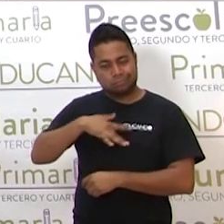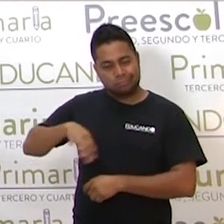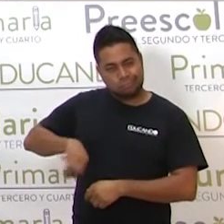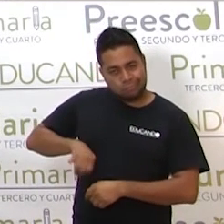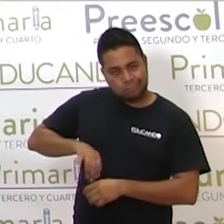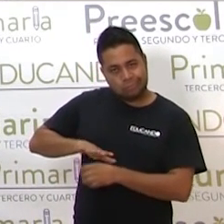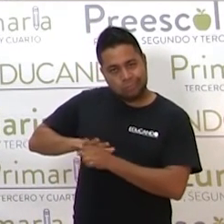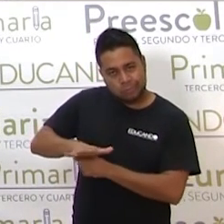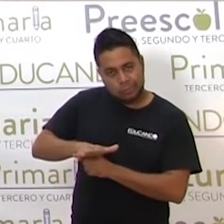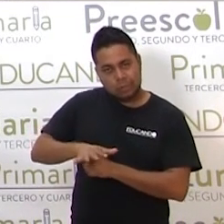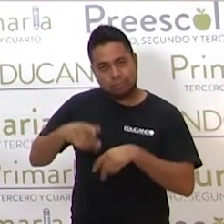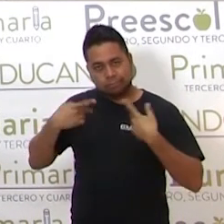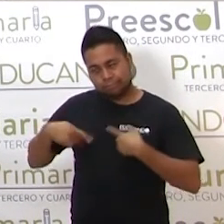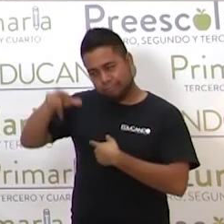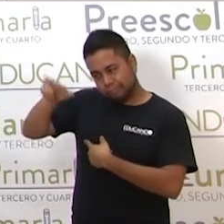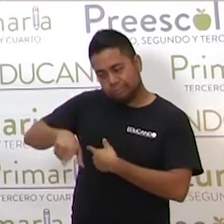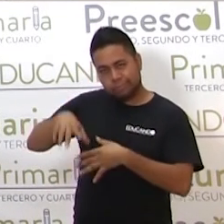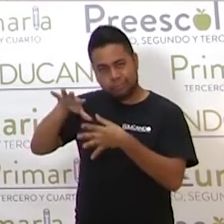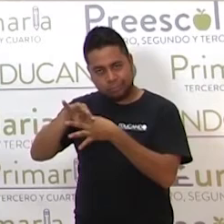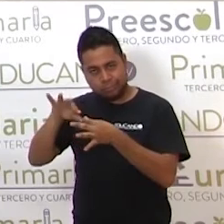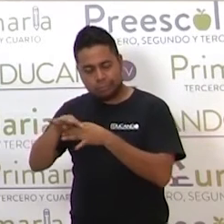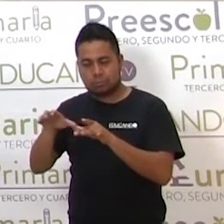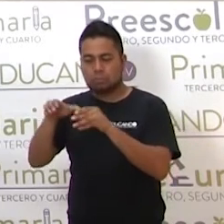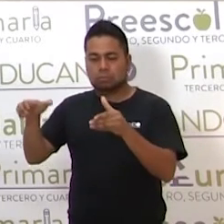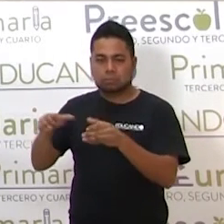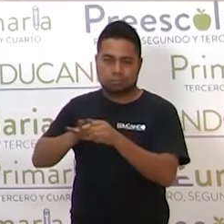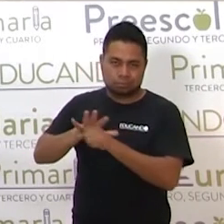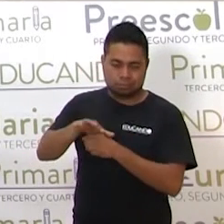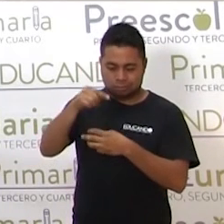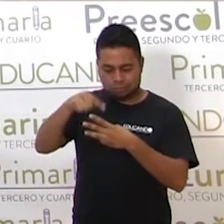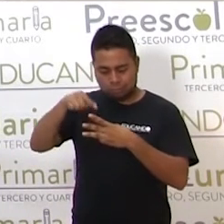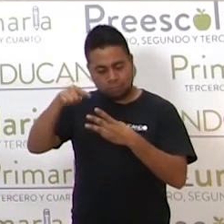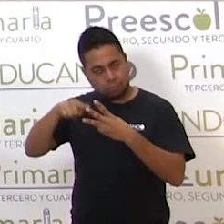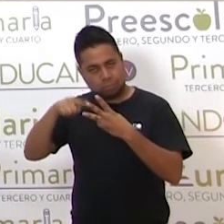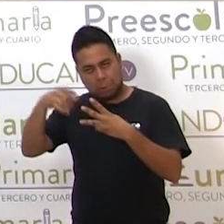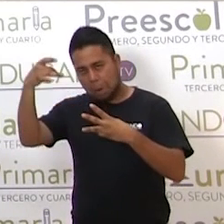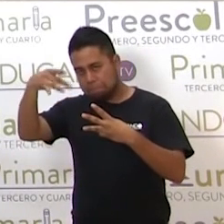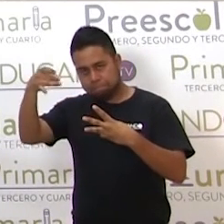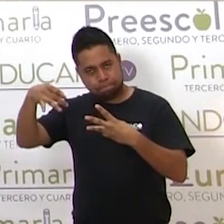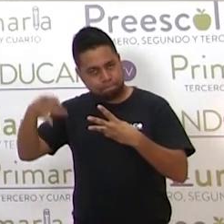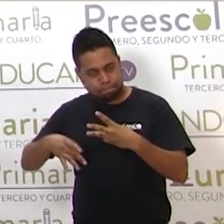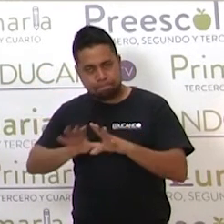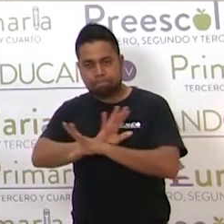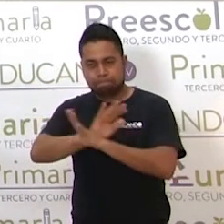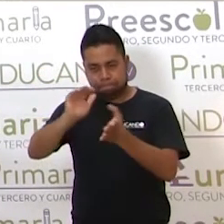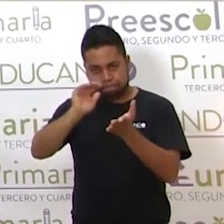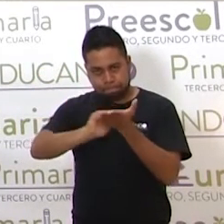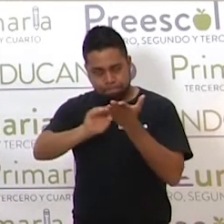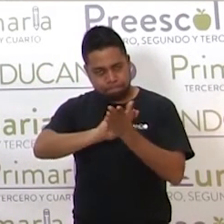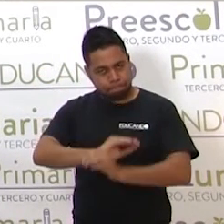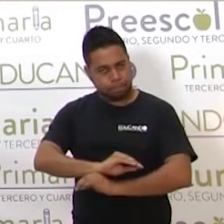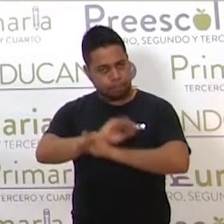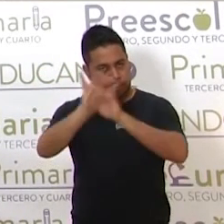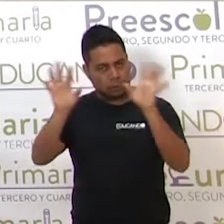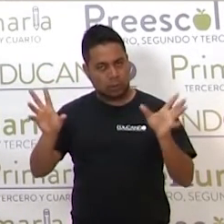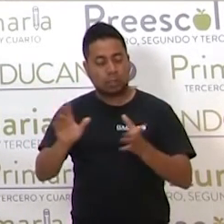los tipos de narradores que existen en un cuento. También eso ya como que quedó un poco claro. Pues